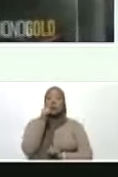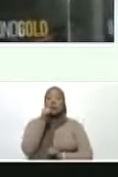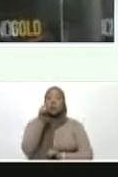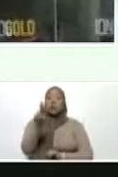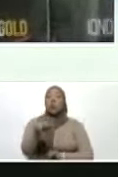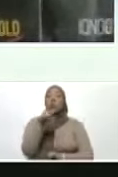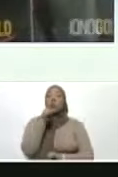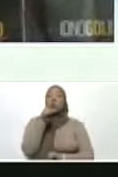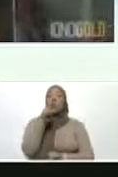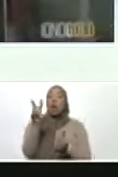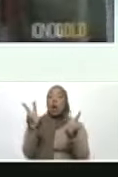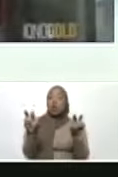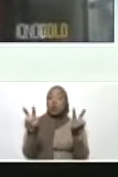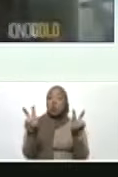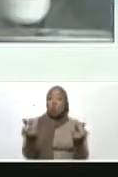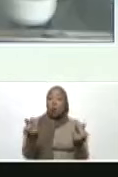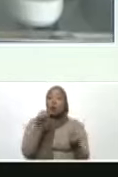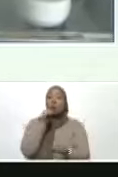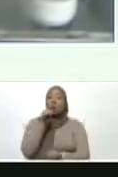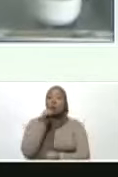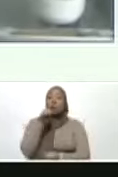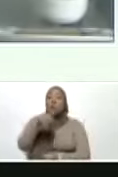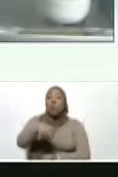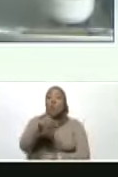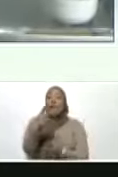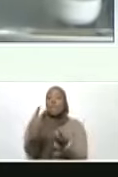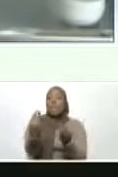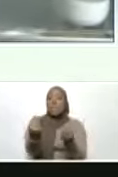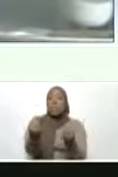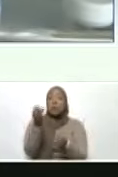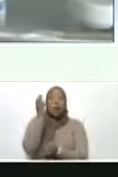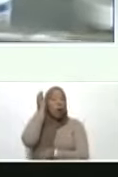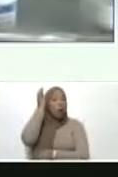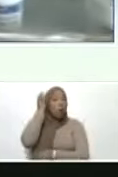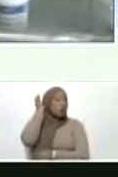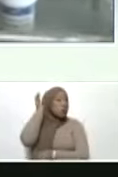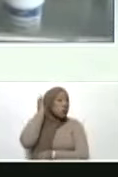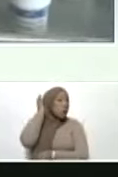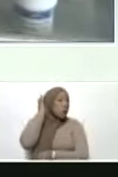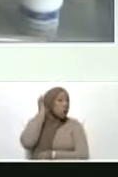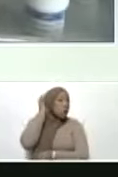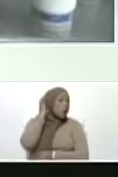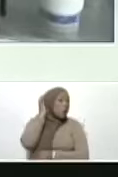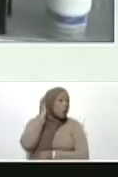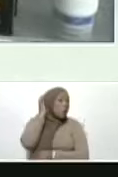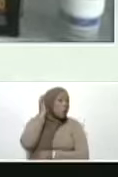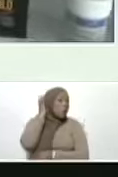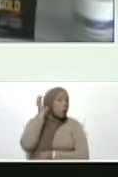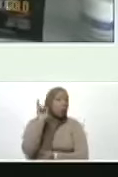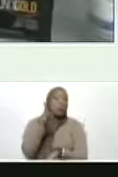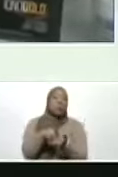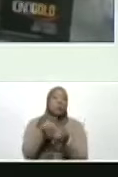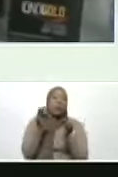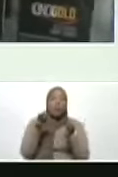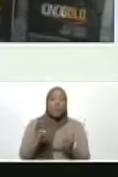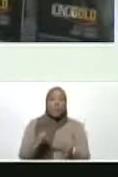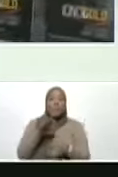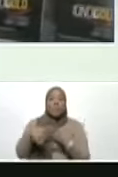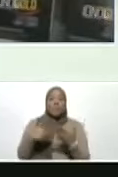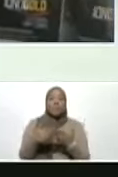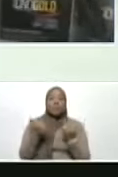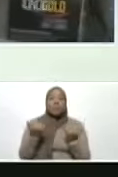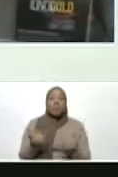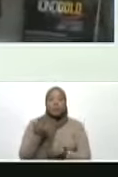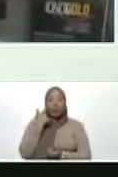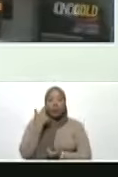nuevas generaciones, que tienen mucha conciencia de eso. Porque el Homo sapiens, o sea, nosotros,